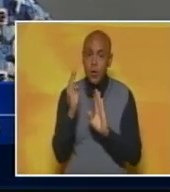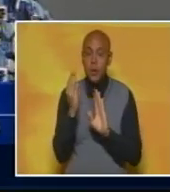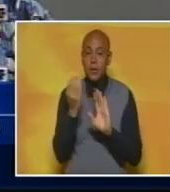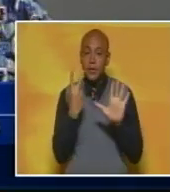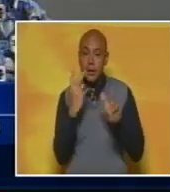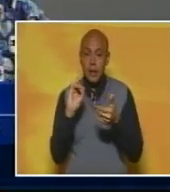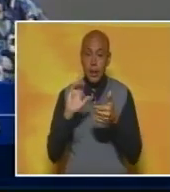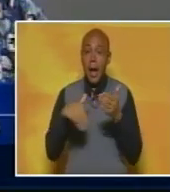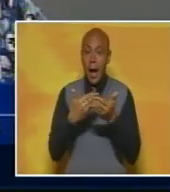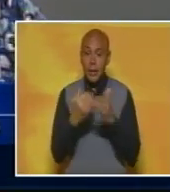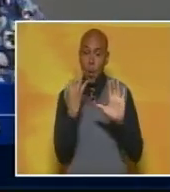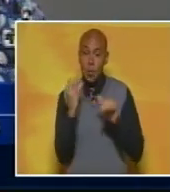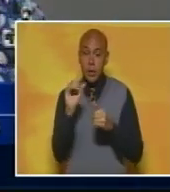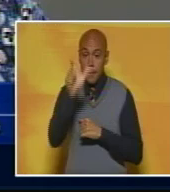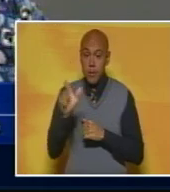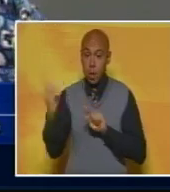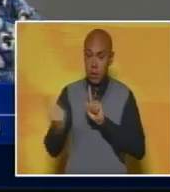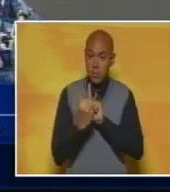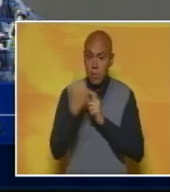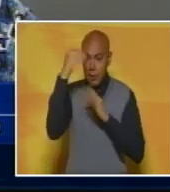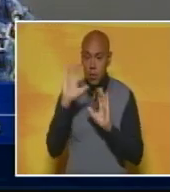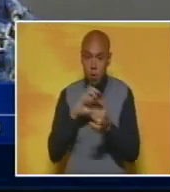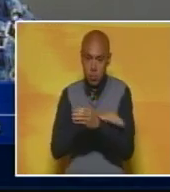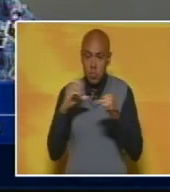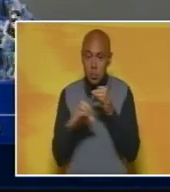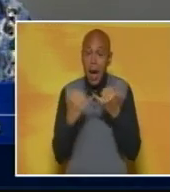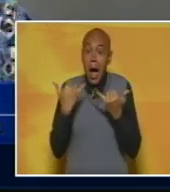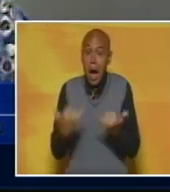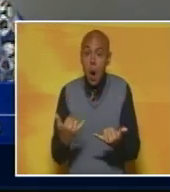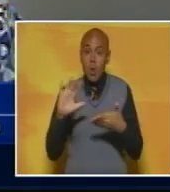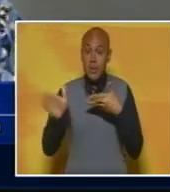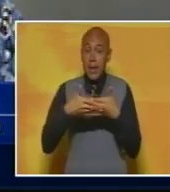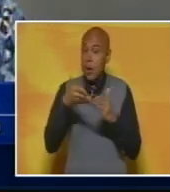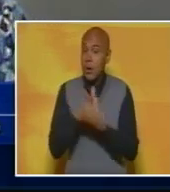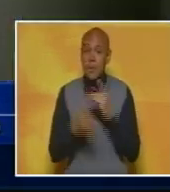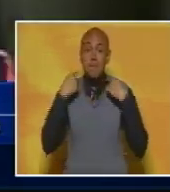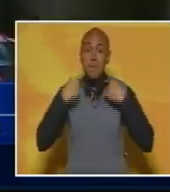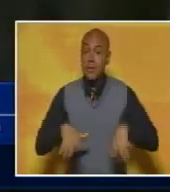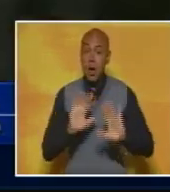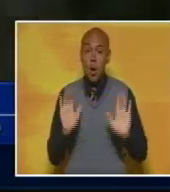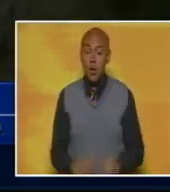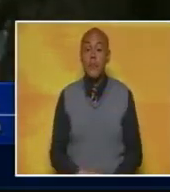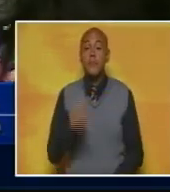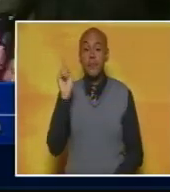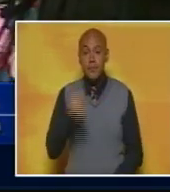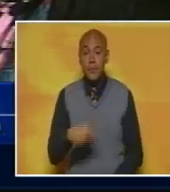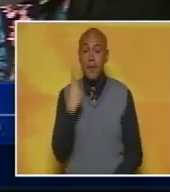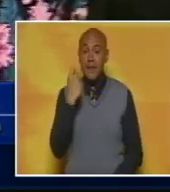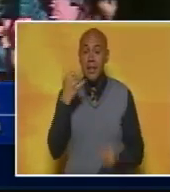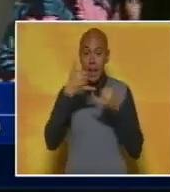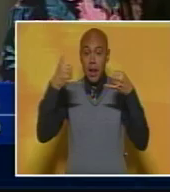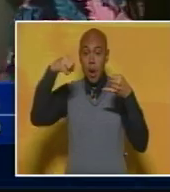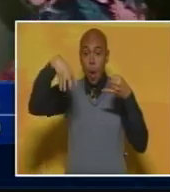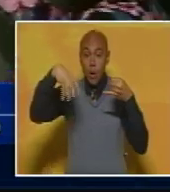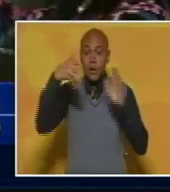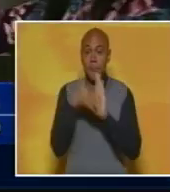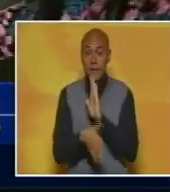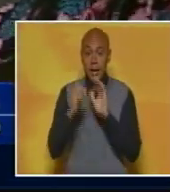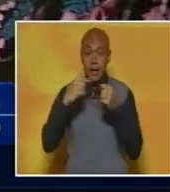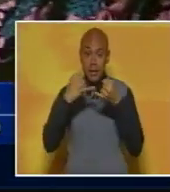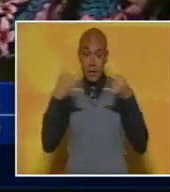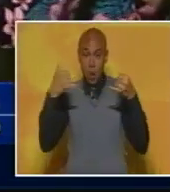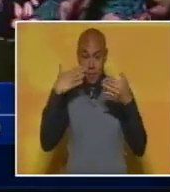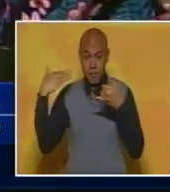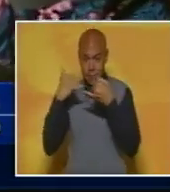diarios. Y hoy en día no podemos hacer absolutamente nada y además de eso se perdió todo. Tampoco cuentan con servicio eléctrico, ya que el cableado